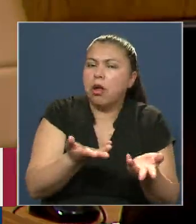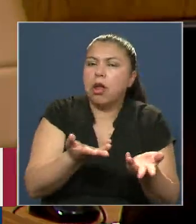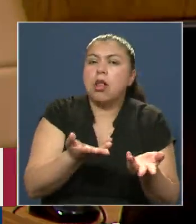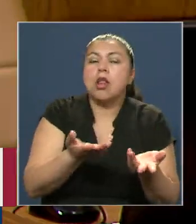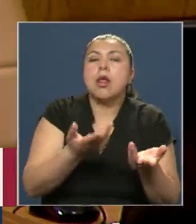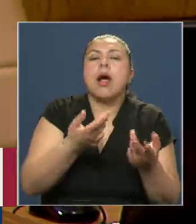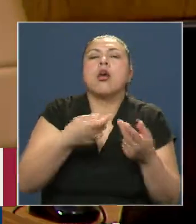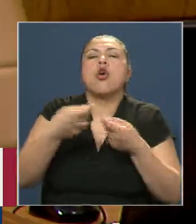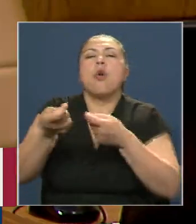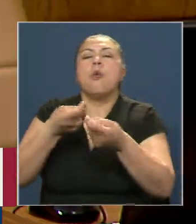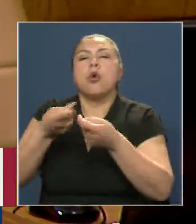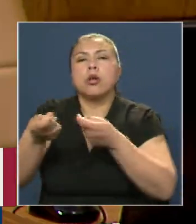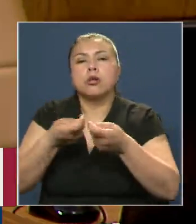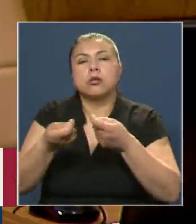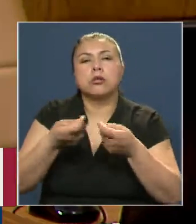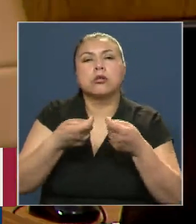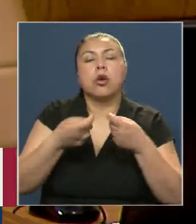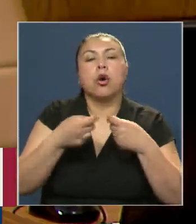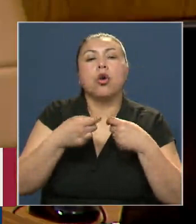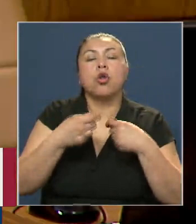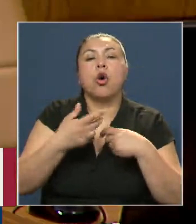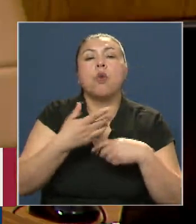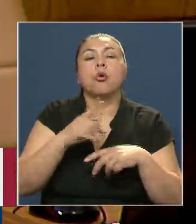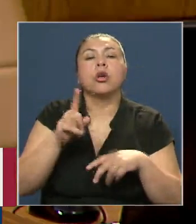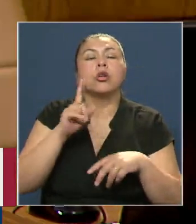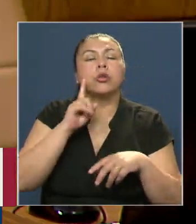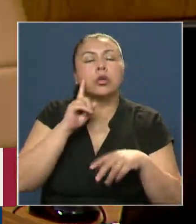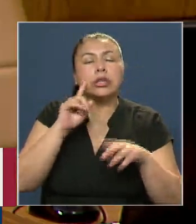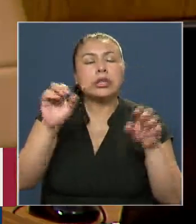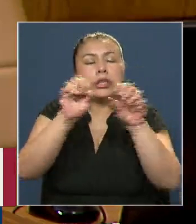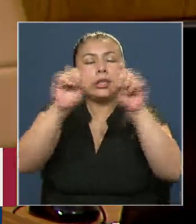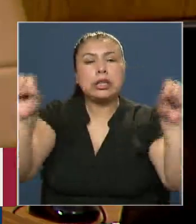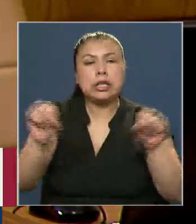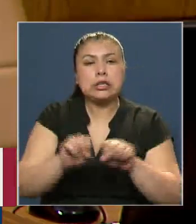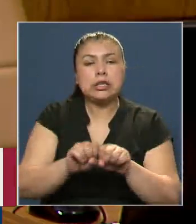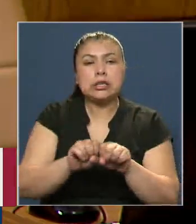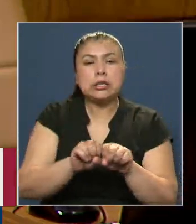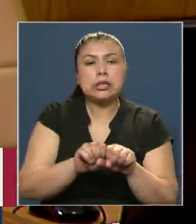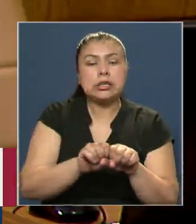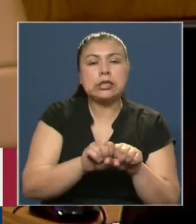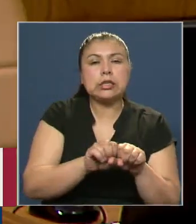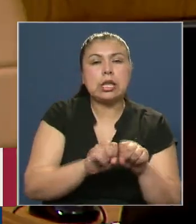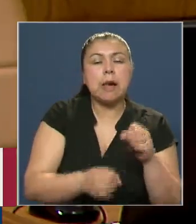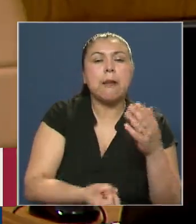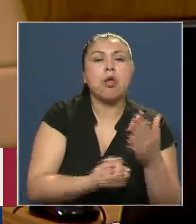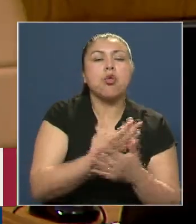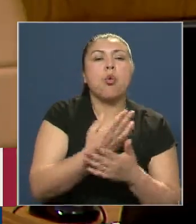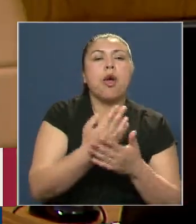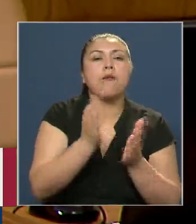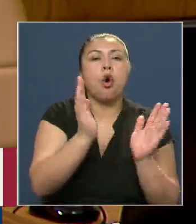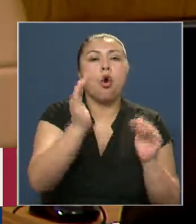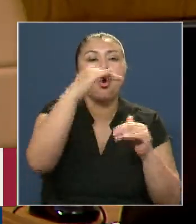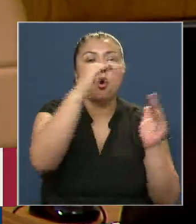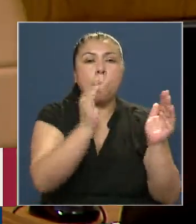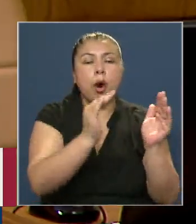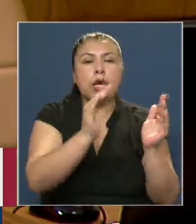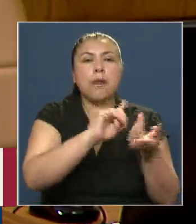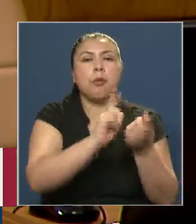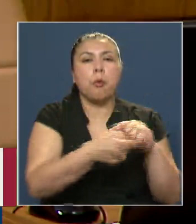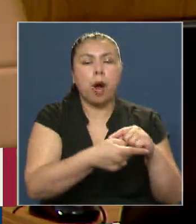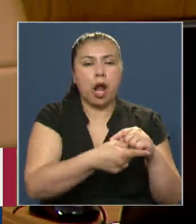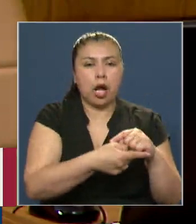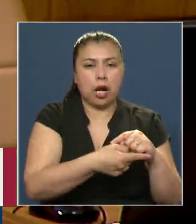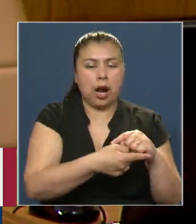gestiones, producto de que no se tiene este sistema eléctrico que permita tener estos modernos equipos. Entonces,